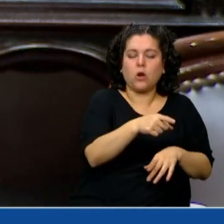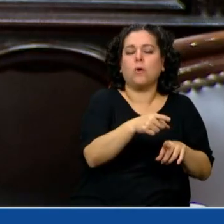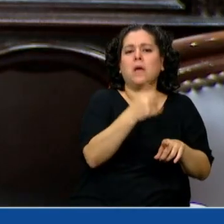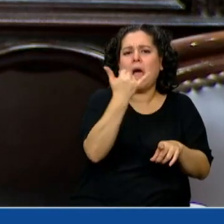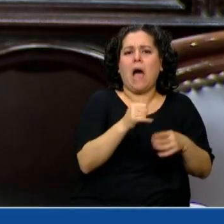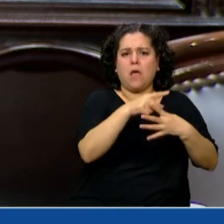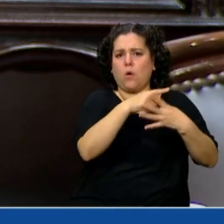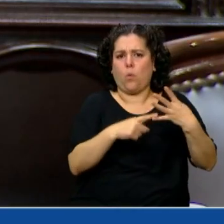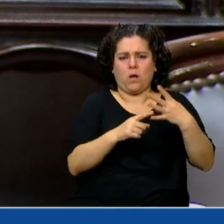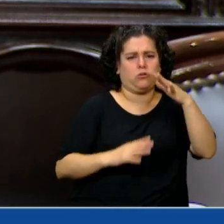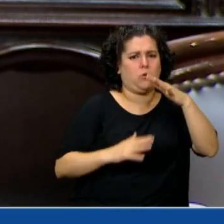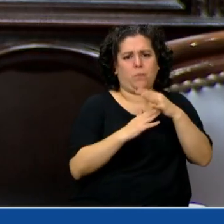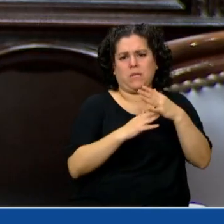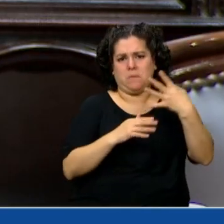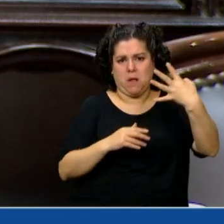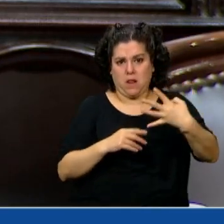4 principios básicos.